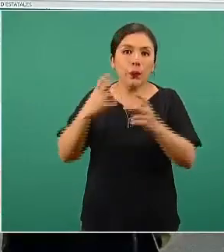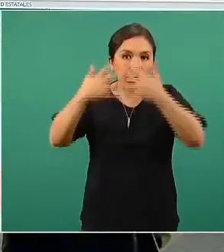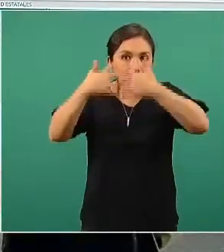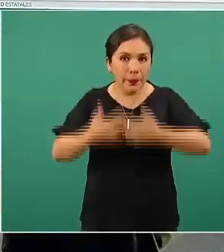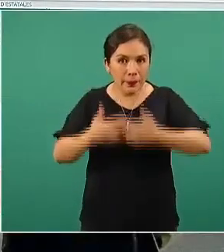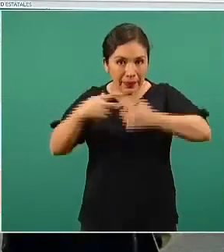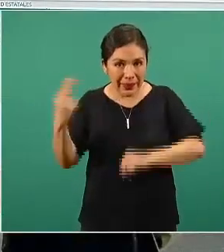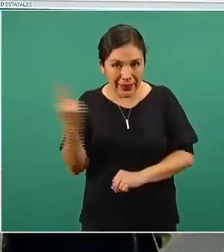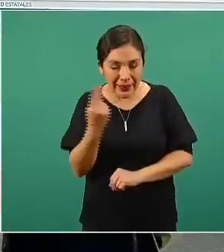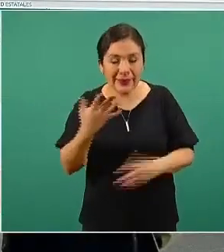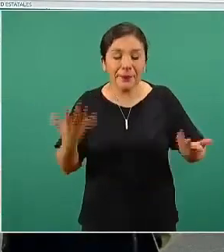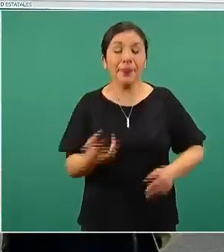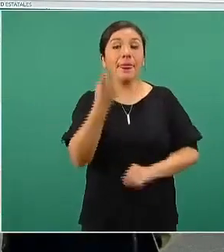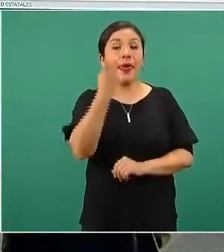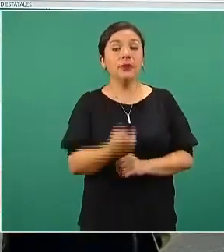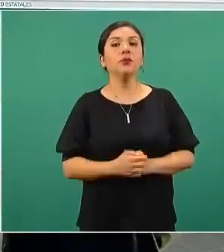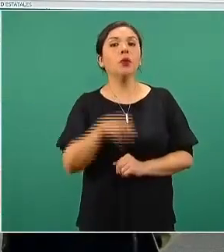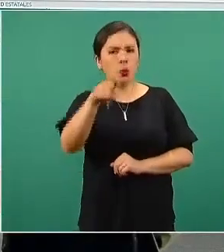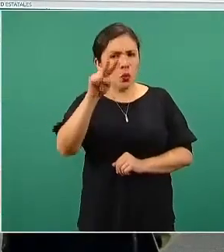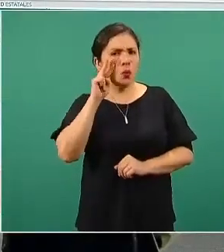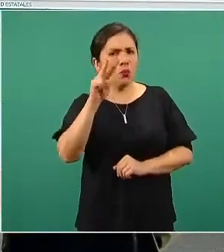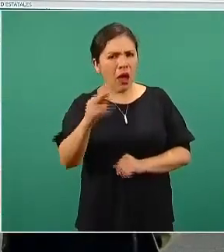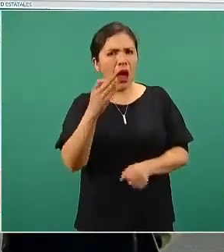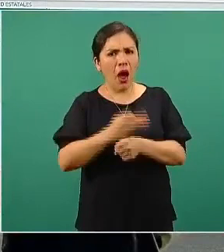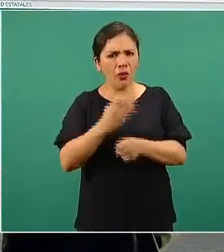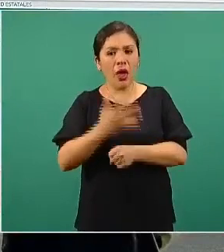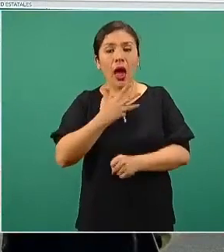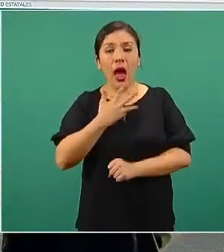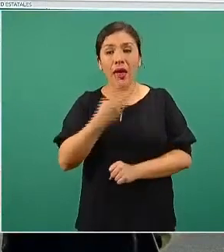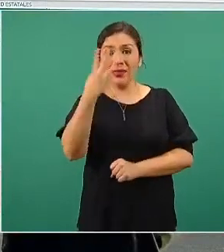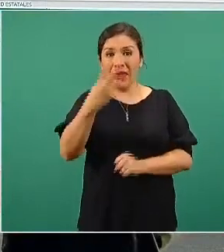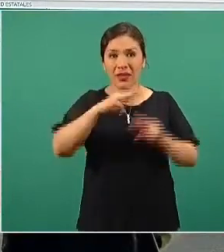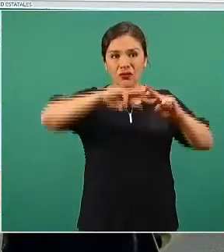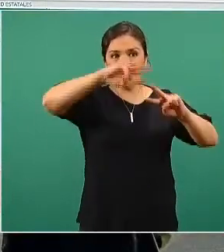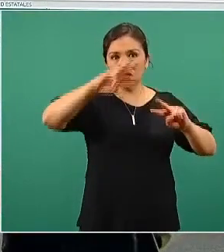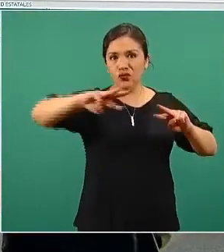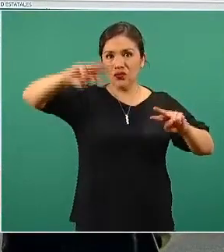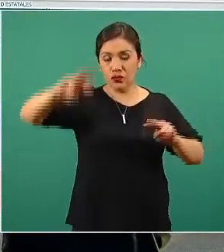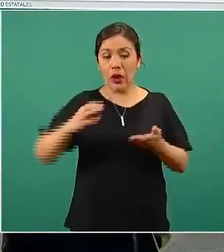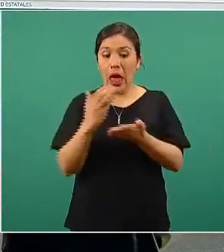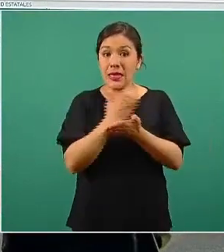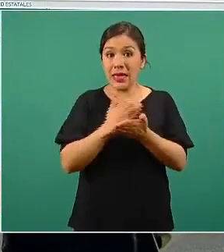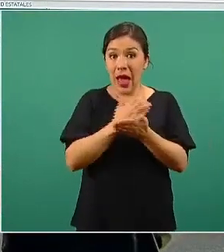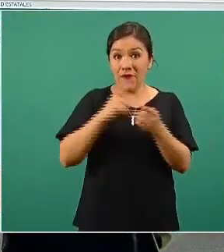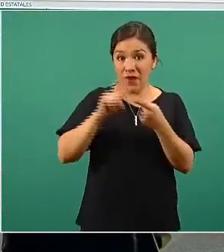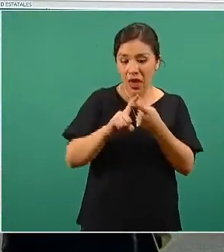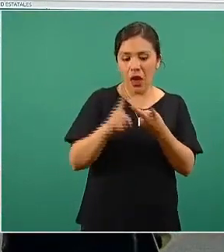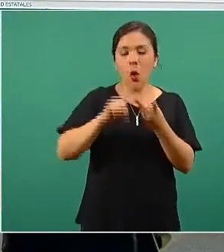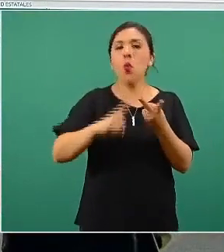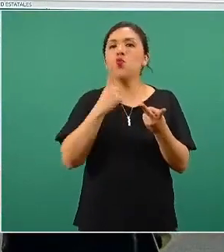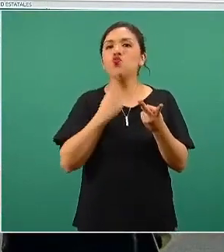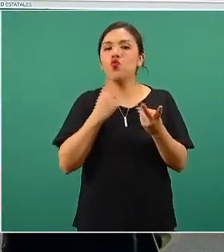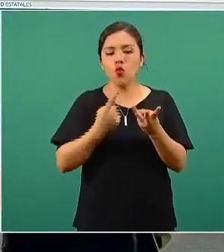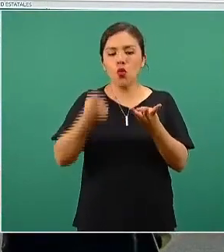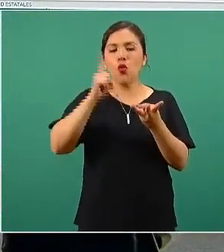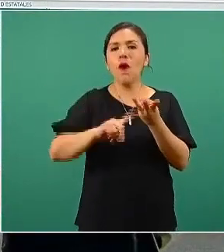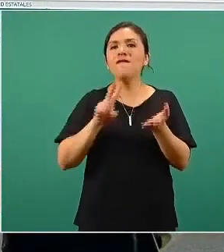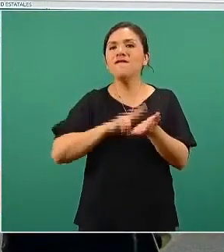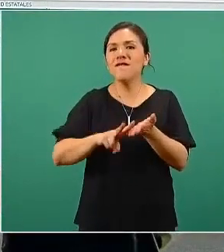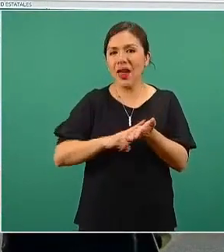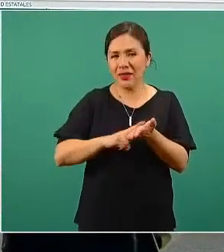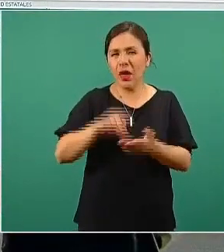ventilador. Entonces, ustedes pueden ver, tenemos tres líneas, una línea café, una línea roja y una línea